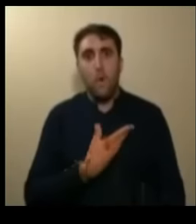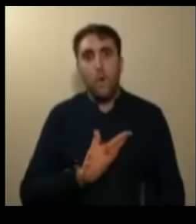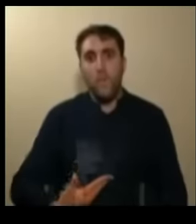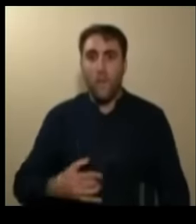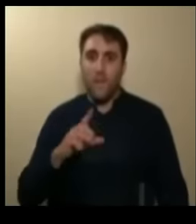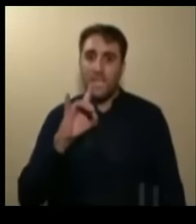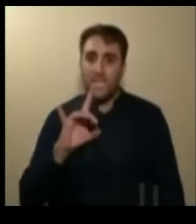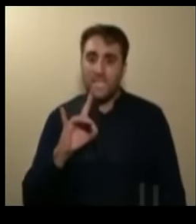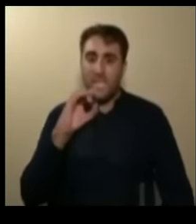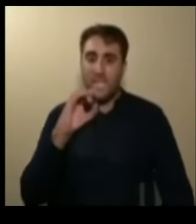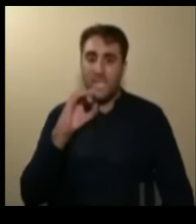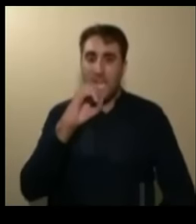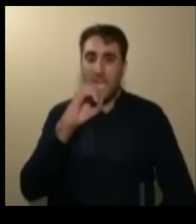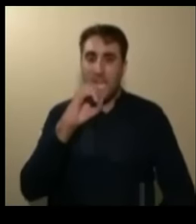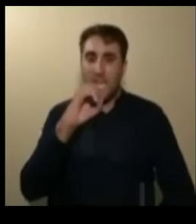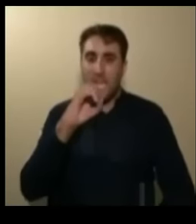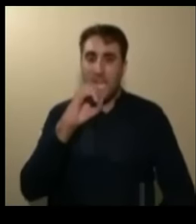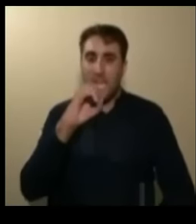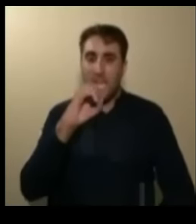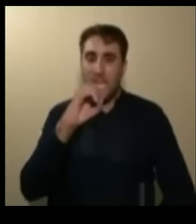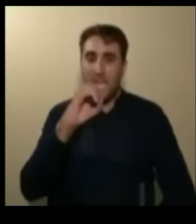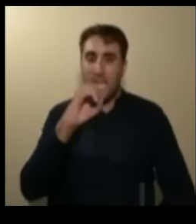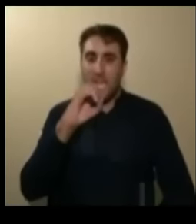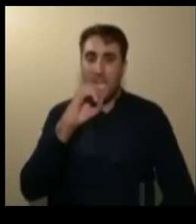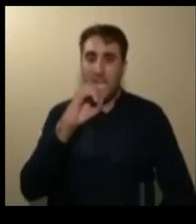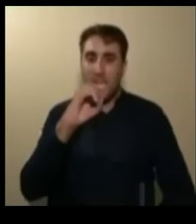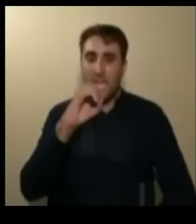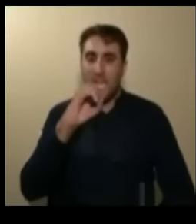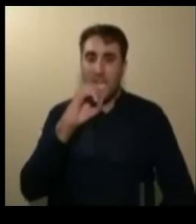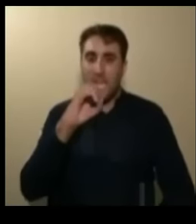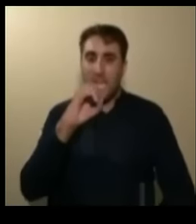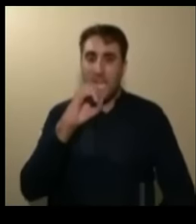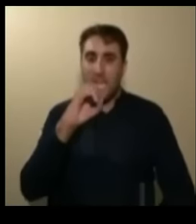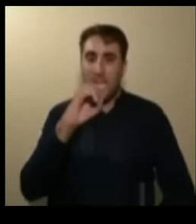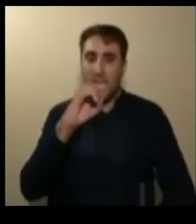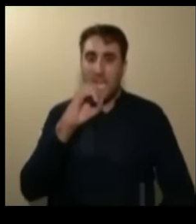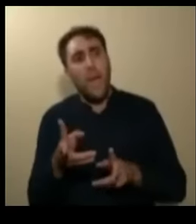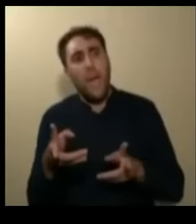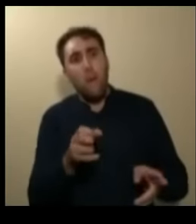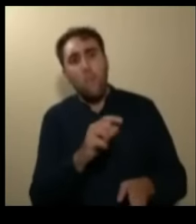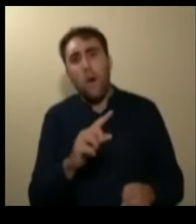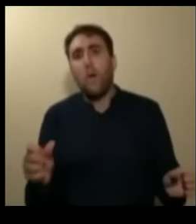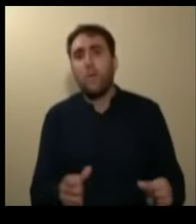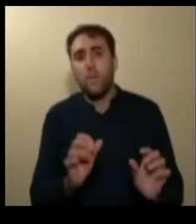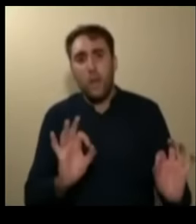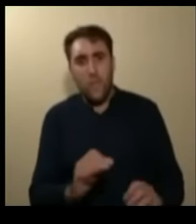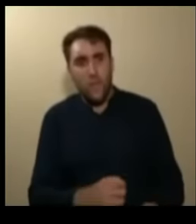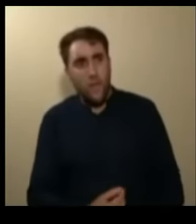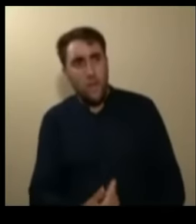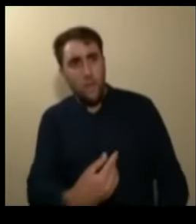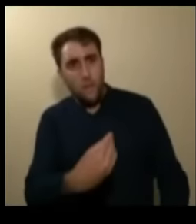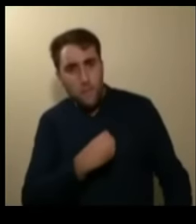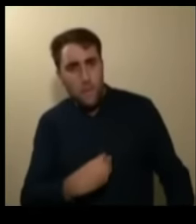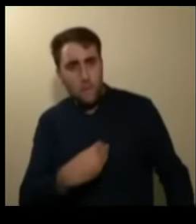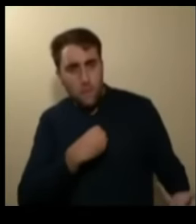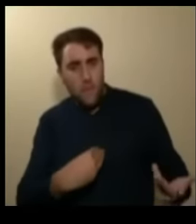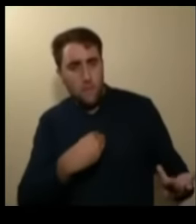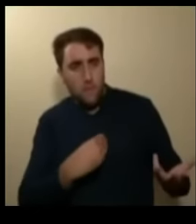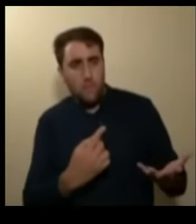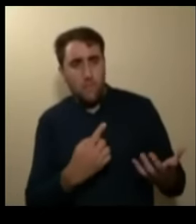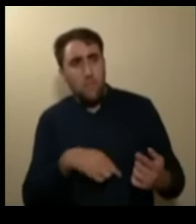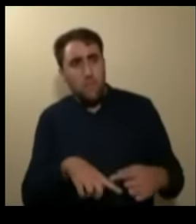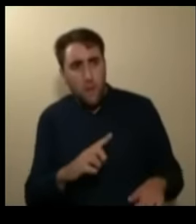15 años cosas que en 15 años ellos no pudieron cumplir y nos las están exigiendo a nosotros con 2 años de gestión y con una